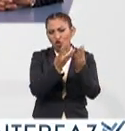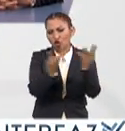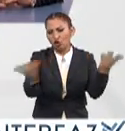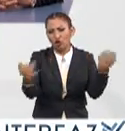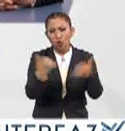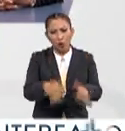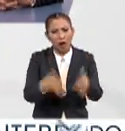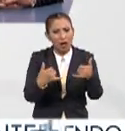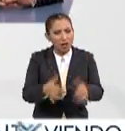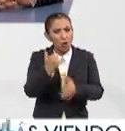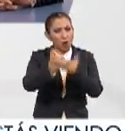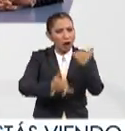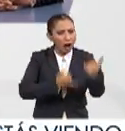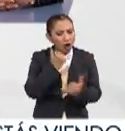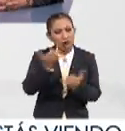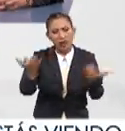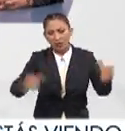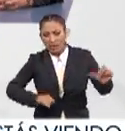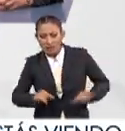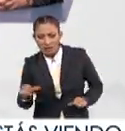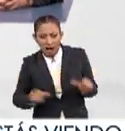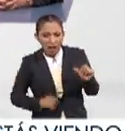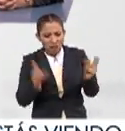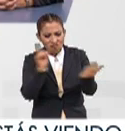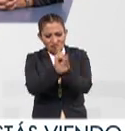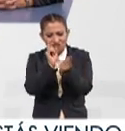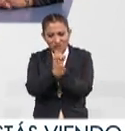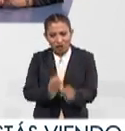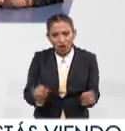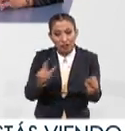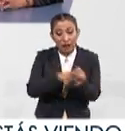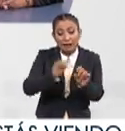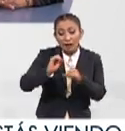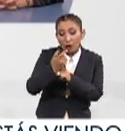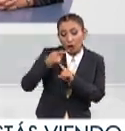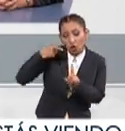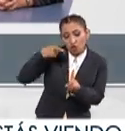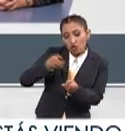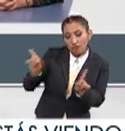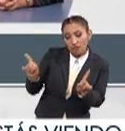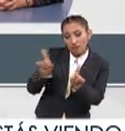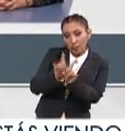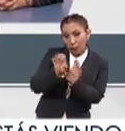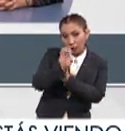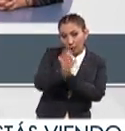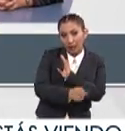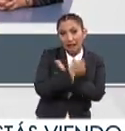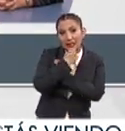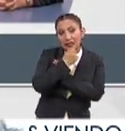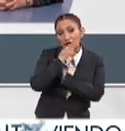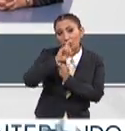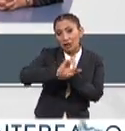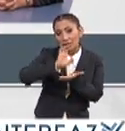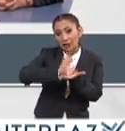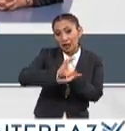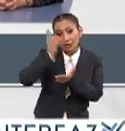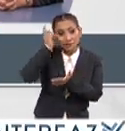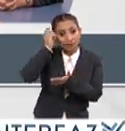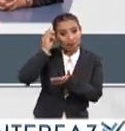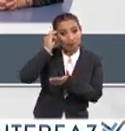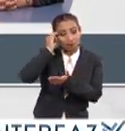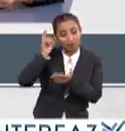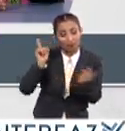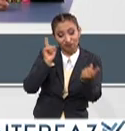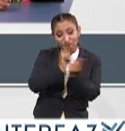de juguetes, de juegos, de dinámicas sociales, de situaciones muy específicas, sí, por ejemplo, para el chico con discapacidad